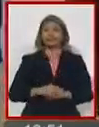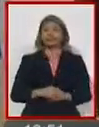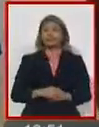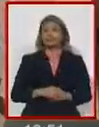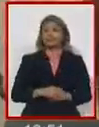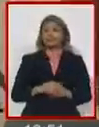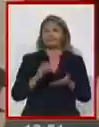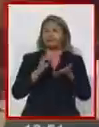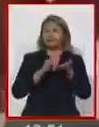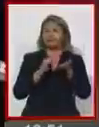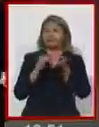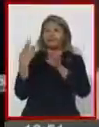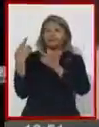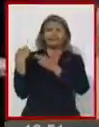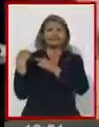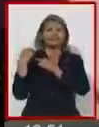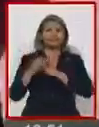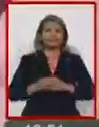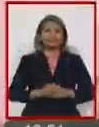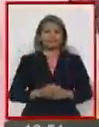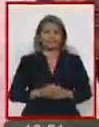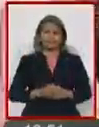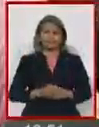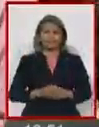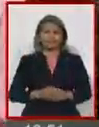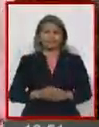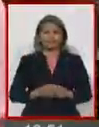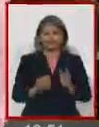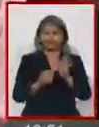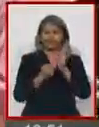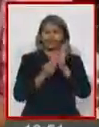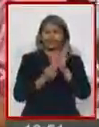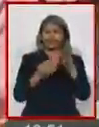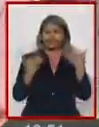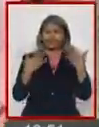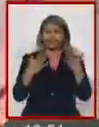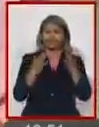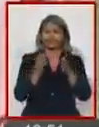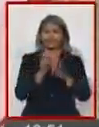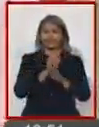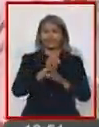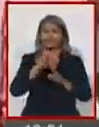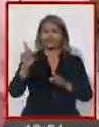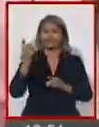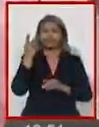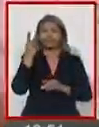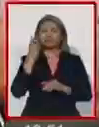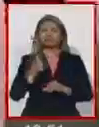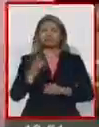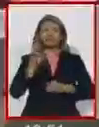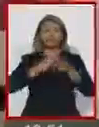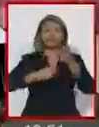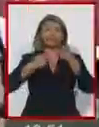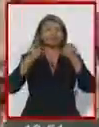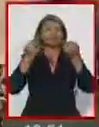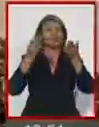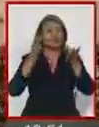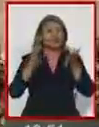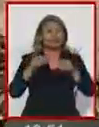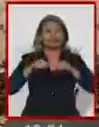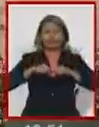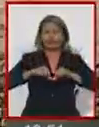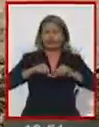pues incompetentes. Compañeros, mostrarles que a mi derecha justamente se encuentran los comerciantes, también